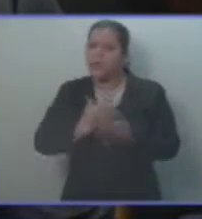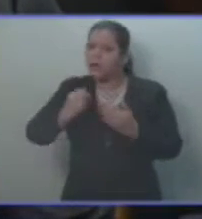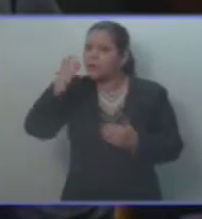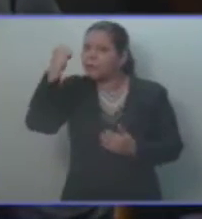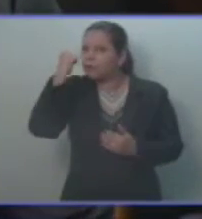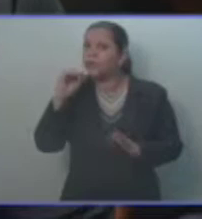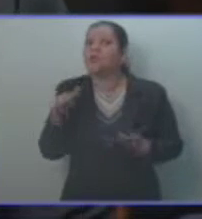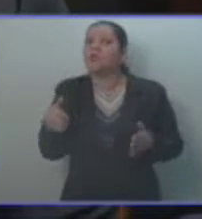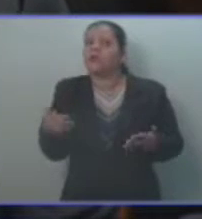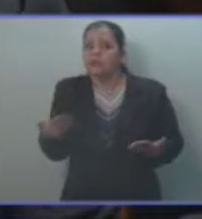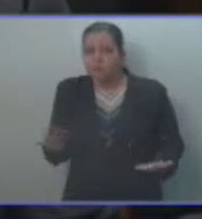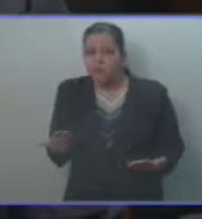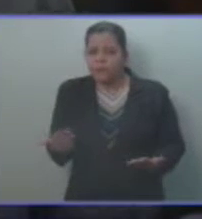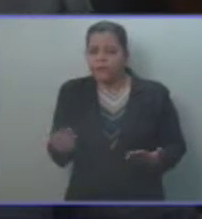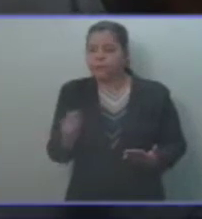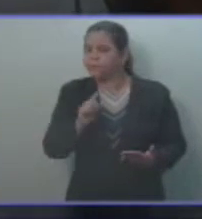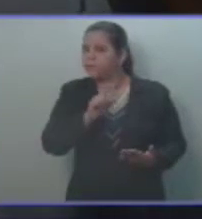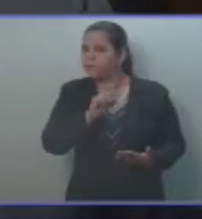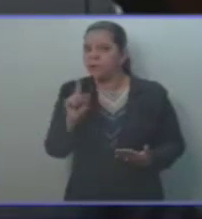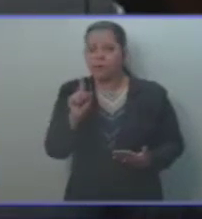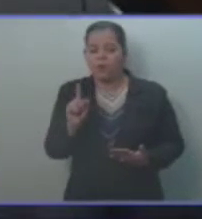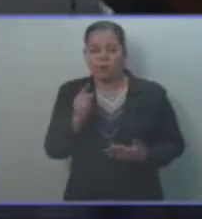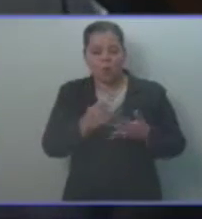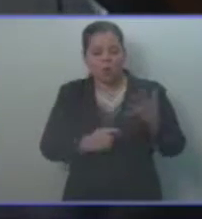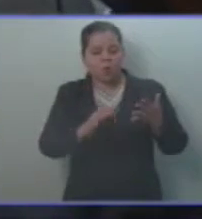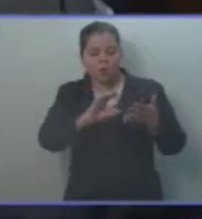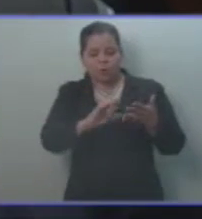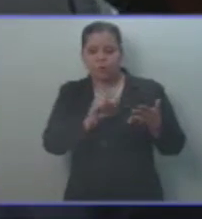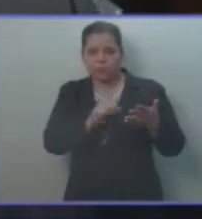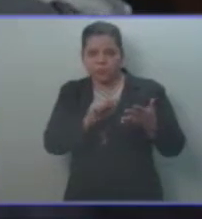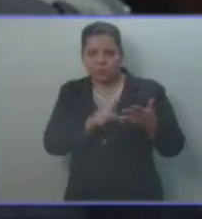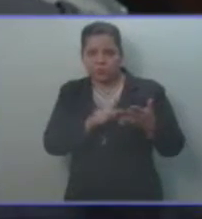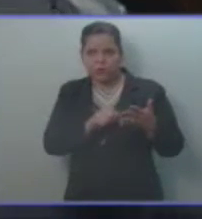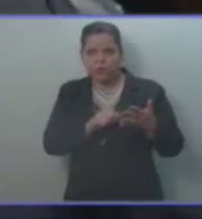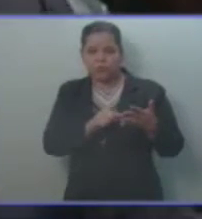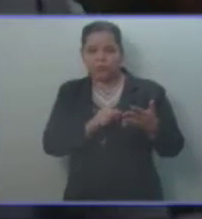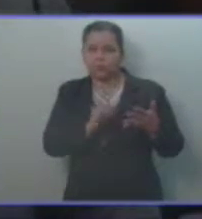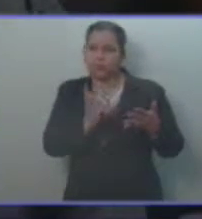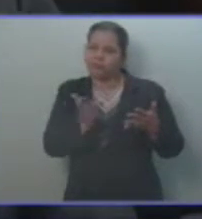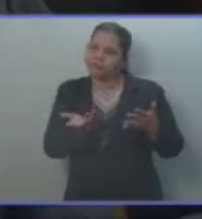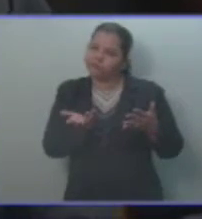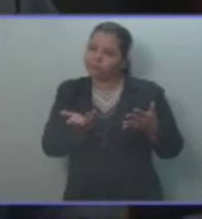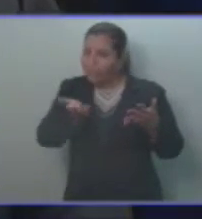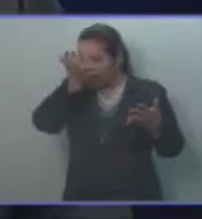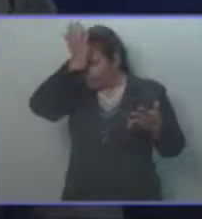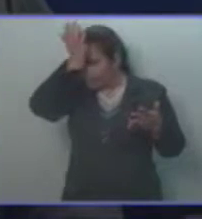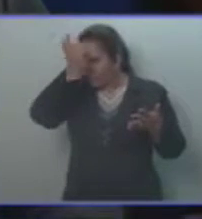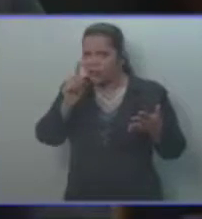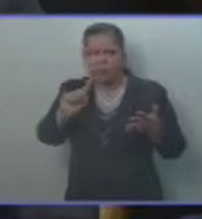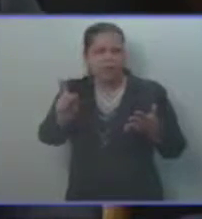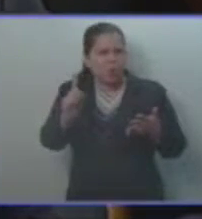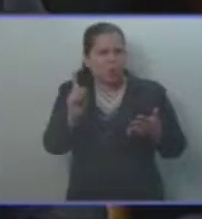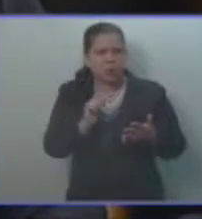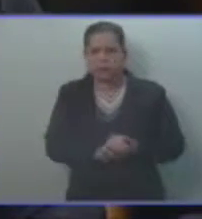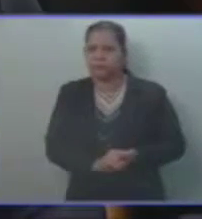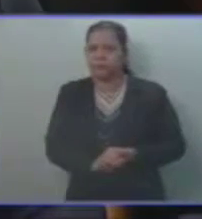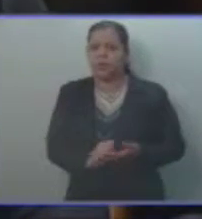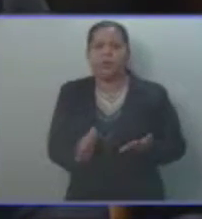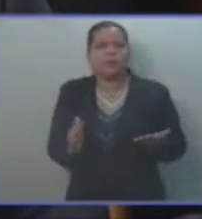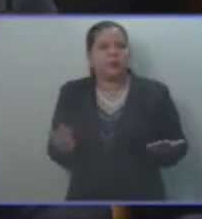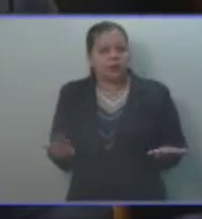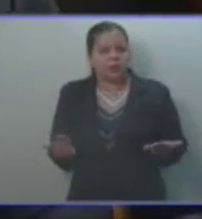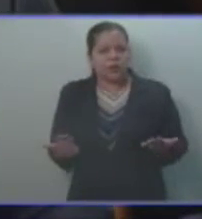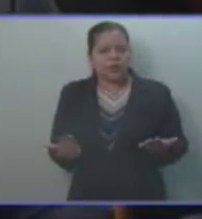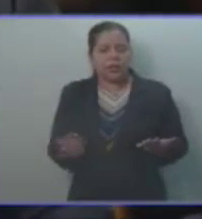aclararlo porque no es que la Constitución hubiese estado equivocada. Simple y sencillamente